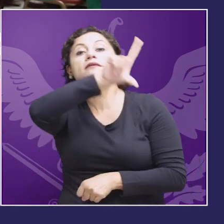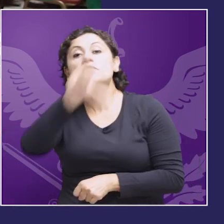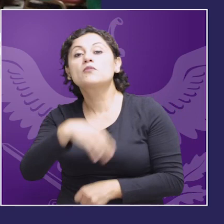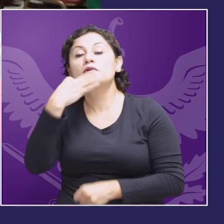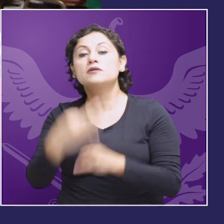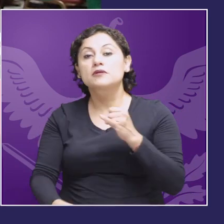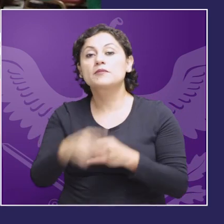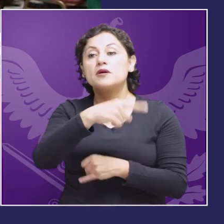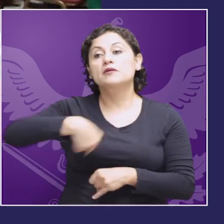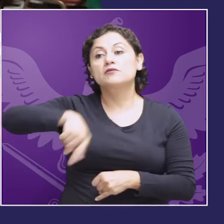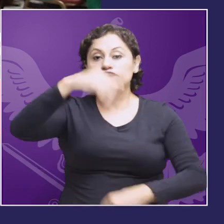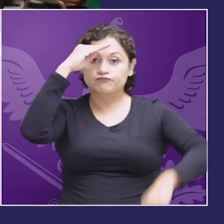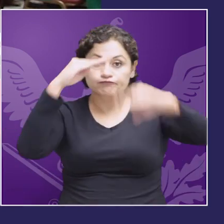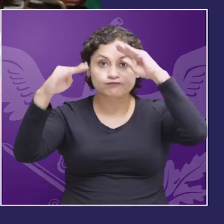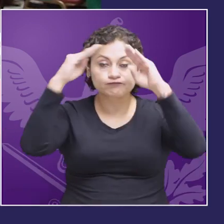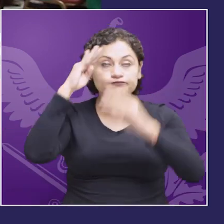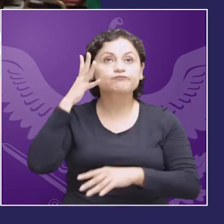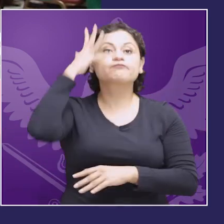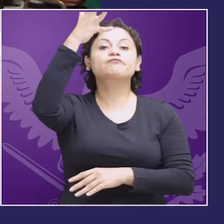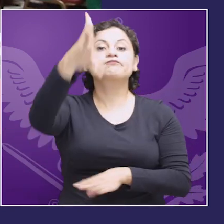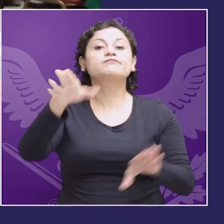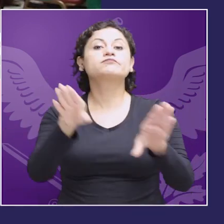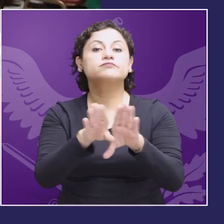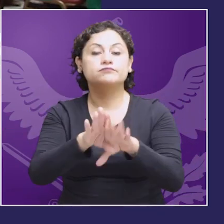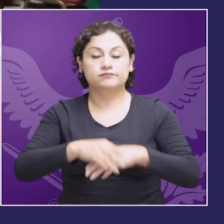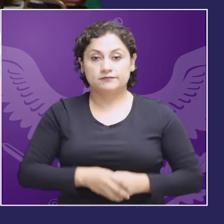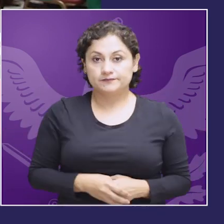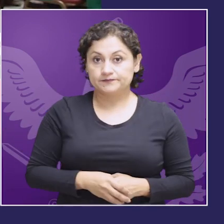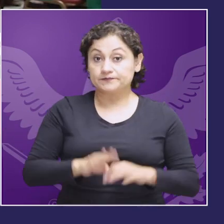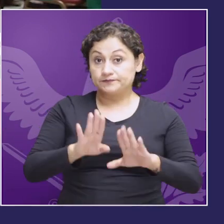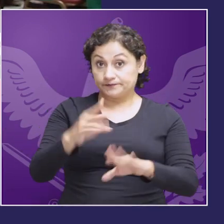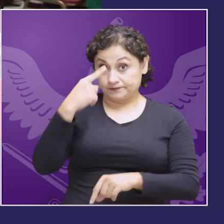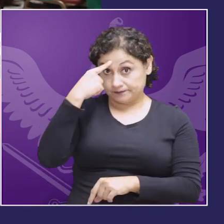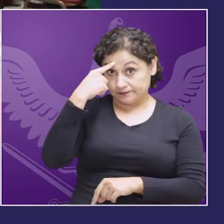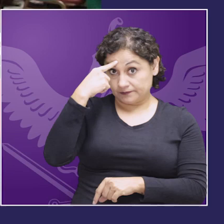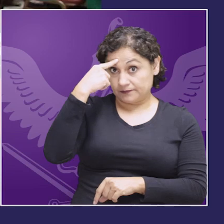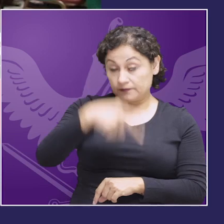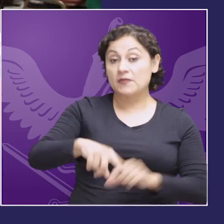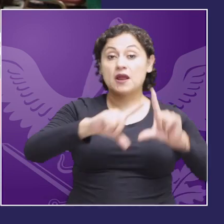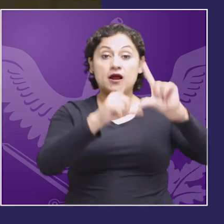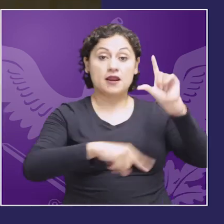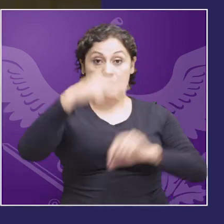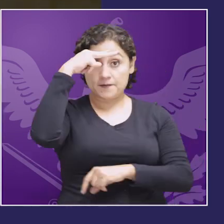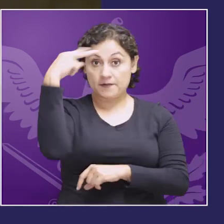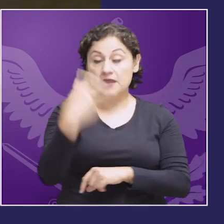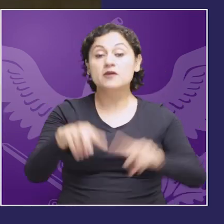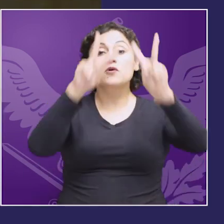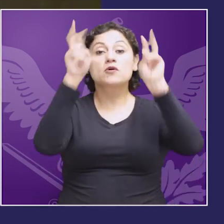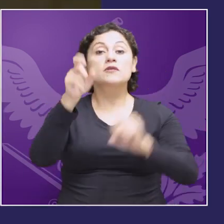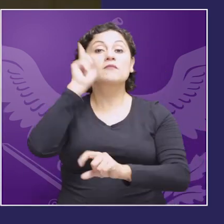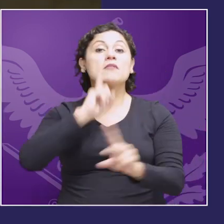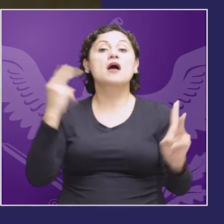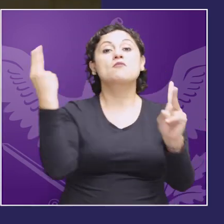aplicación y brindar también una reflexión sobre una perspectiva a futuro. El tema de